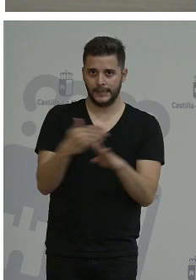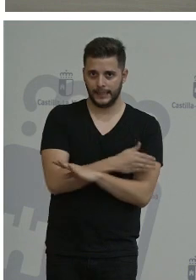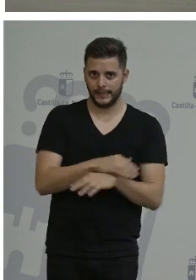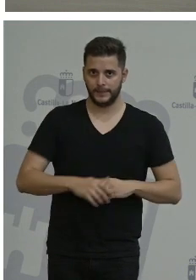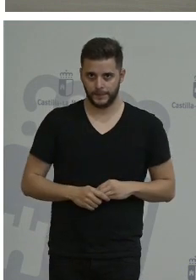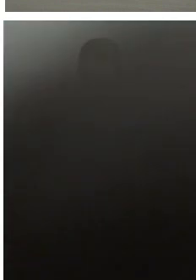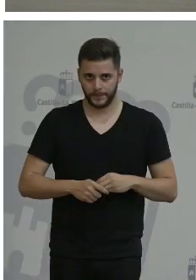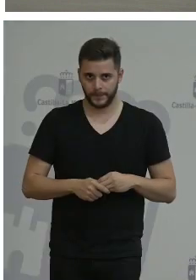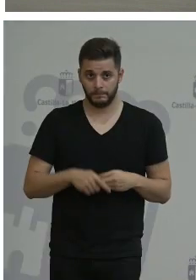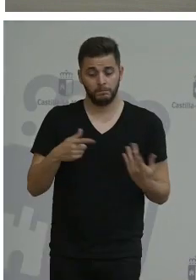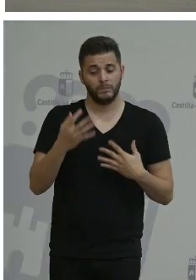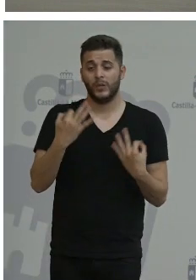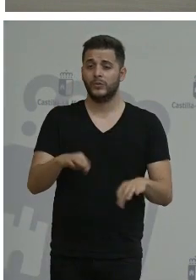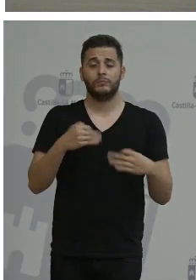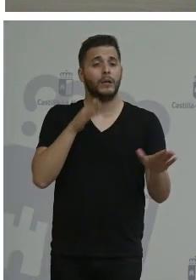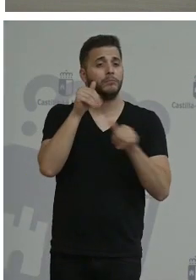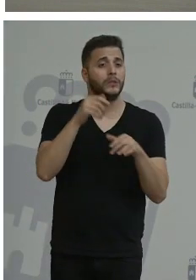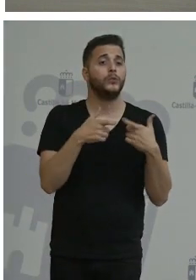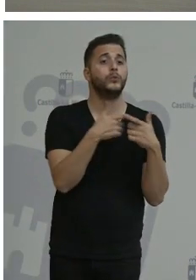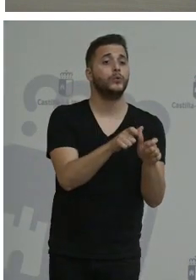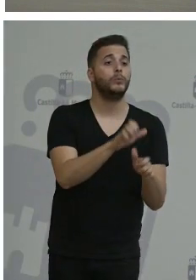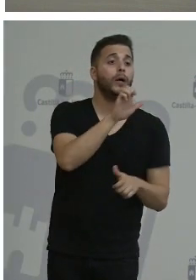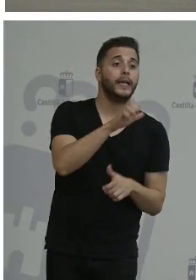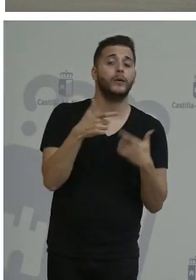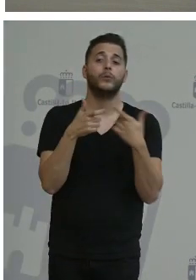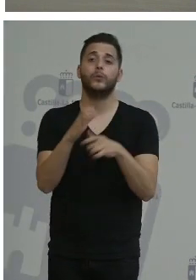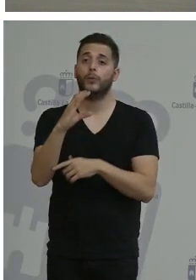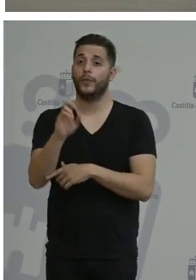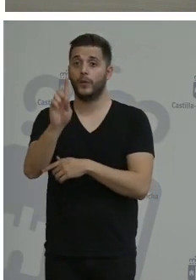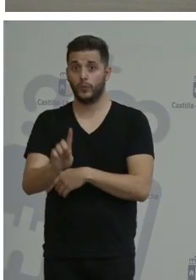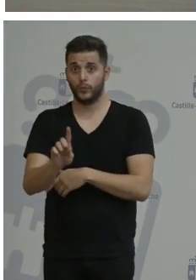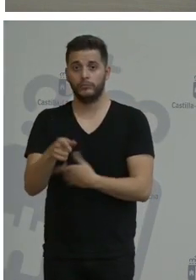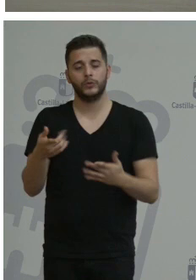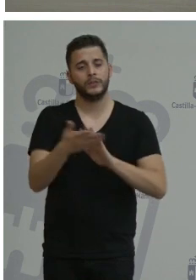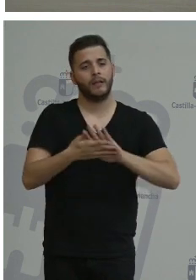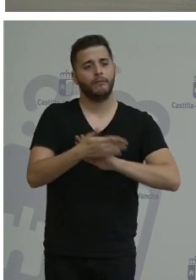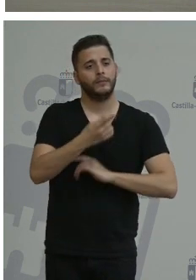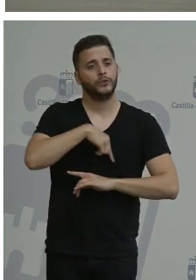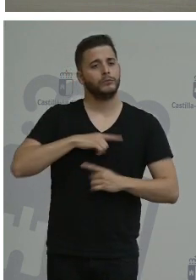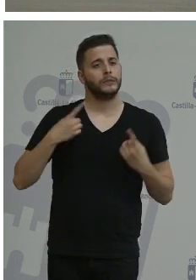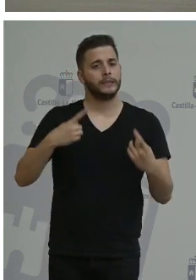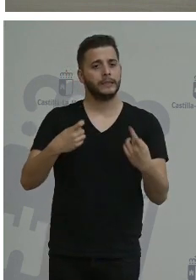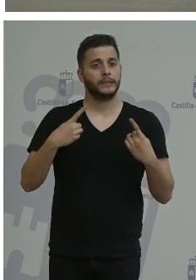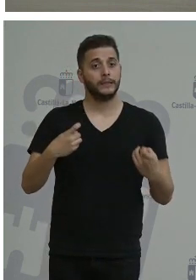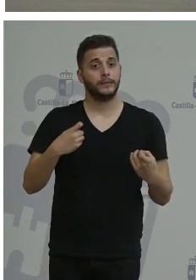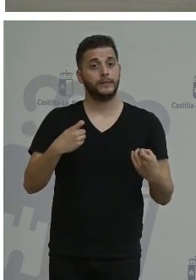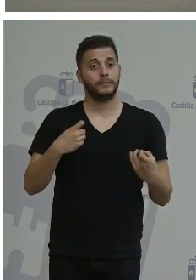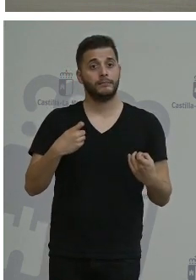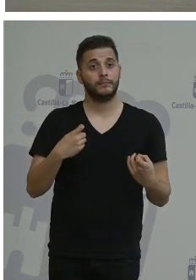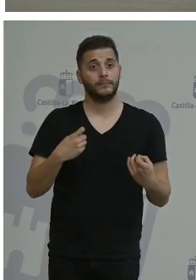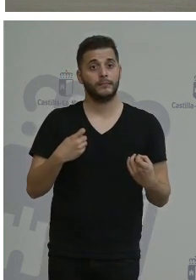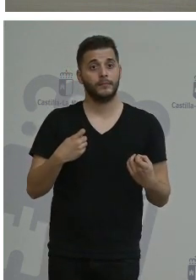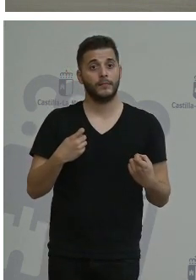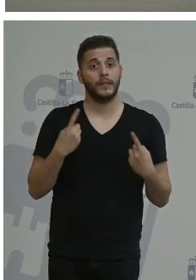Se está ofertando normalmente Grupo E y Grupo C1 y estamos hablando, por tanto, de la necesidad de estar